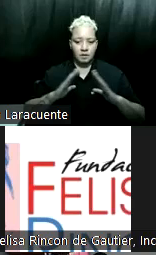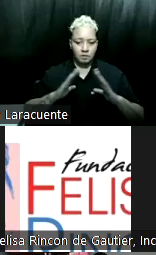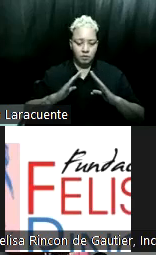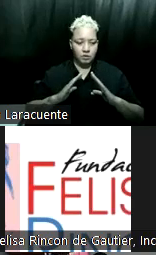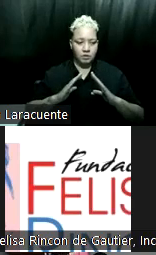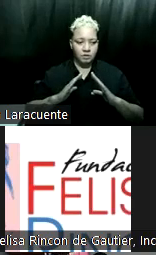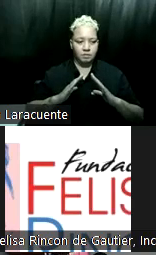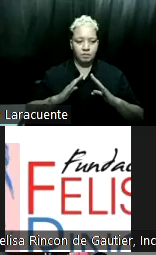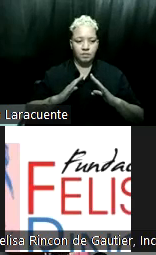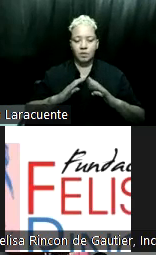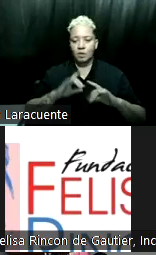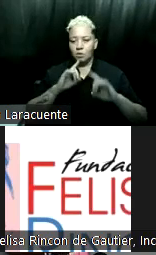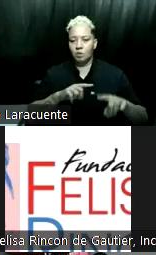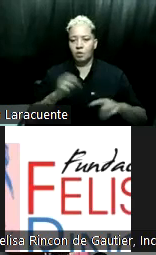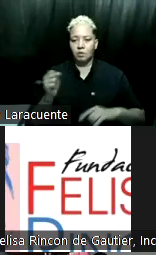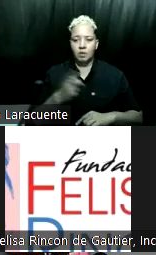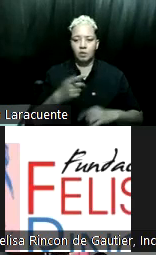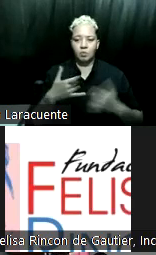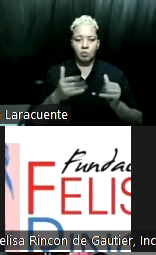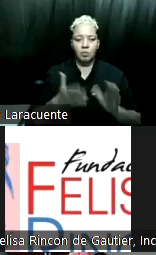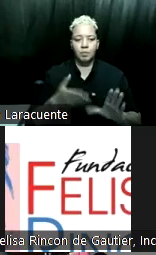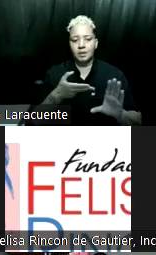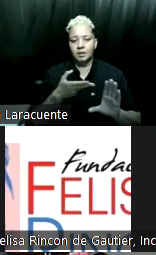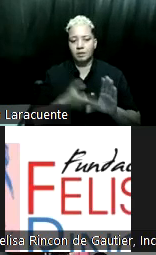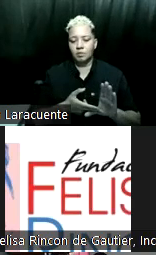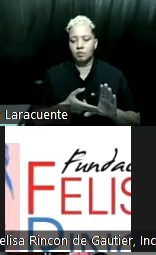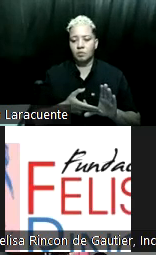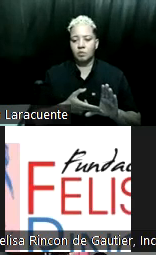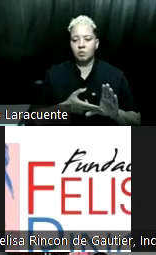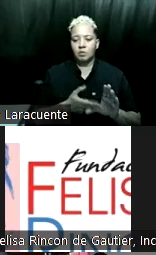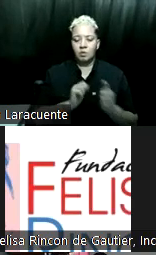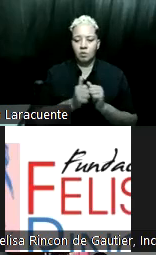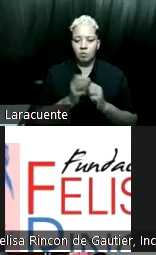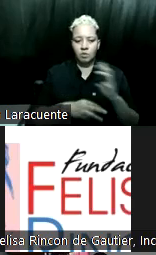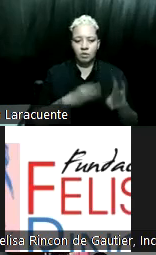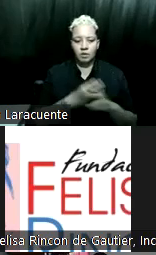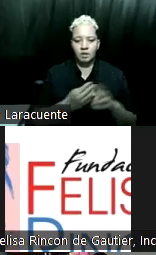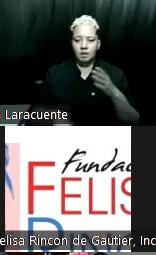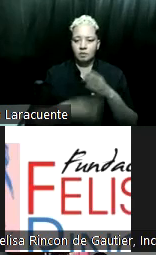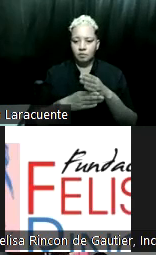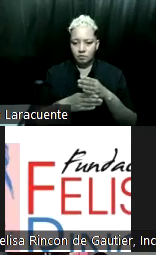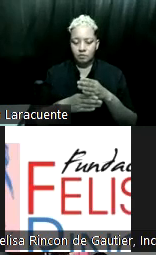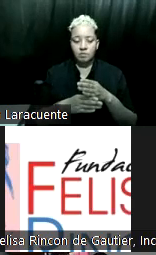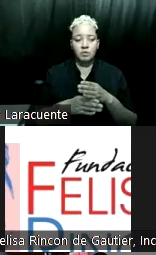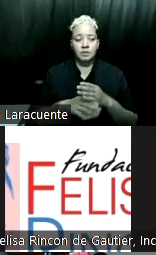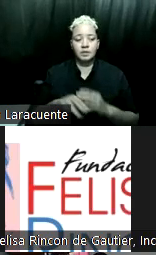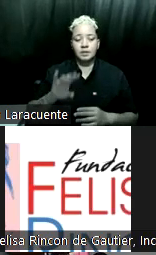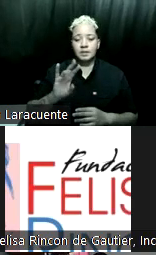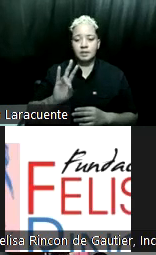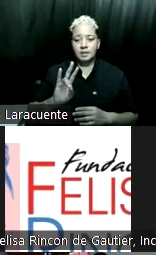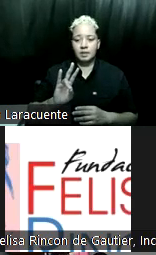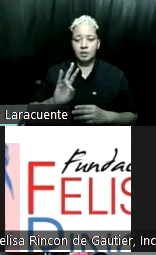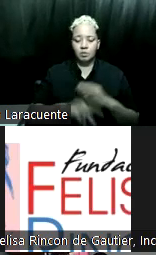ordenó el regreso de sus jugadores que participan en el Campeonato Mundial de Fútbol y en el séptimo Mundial